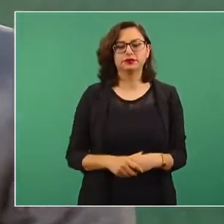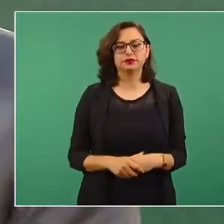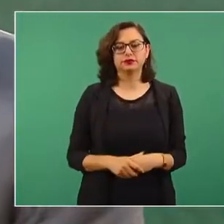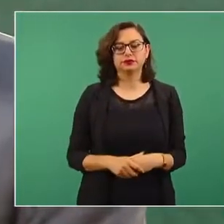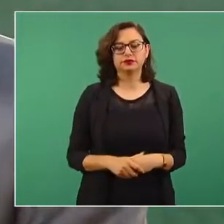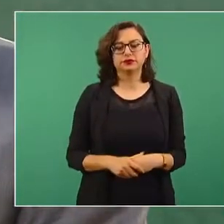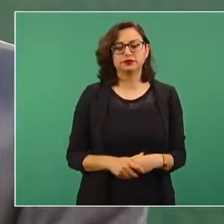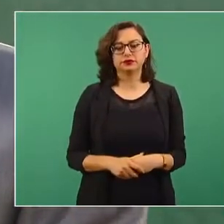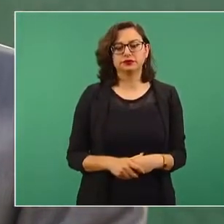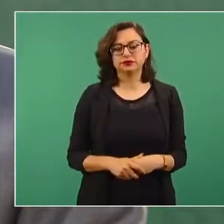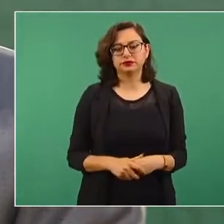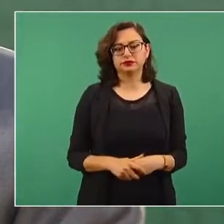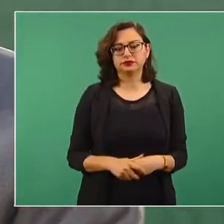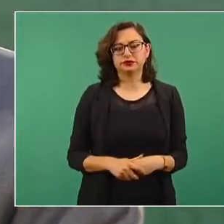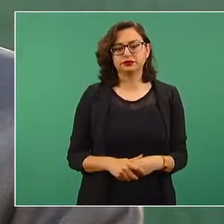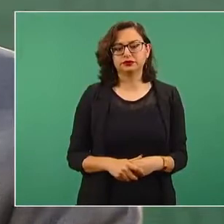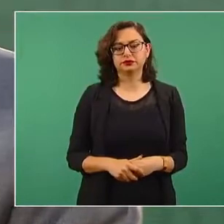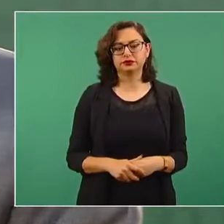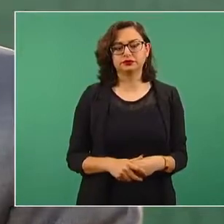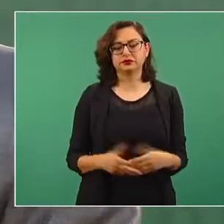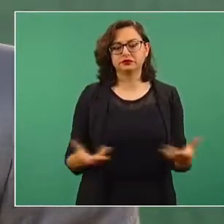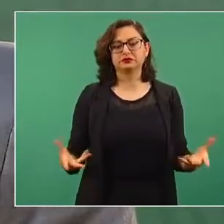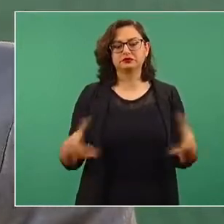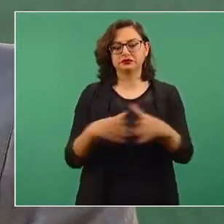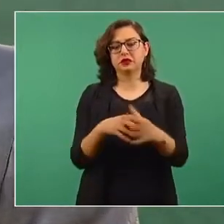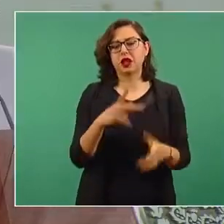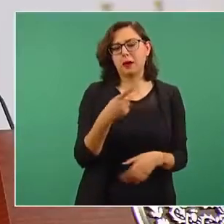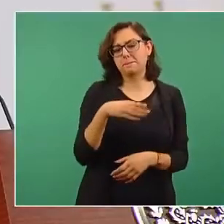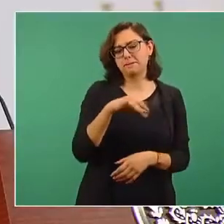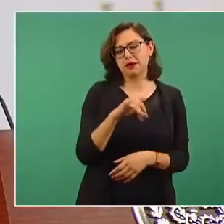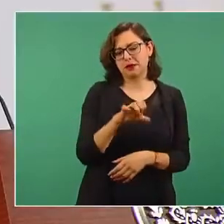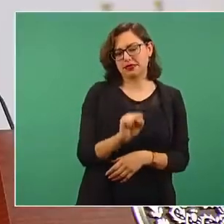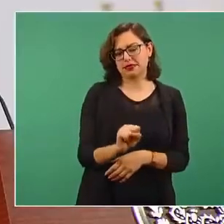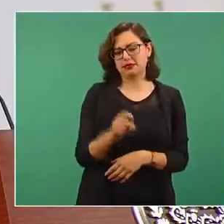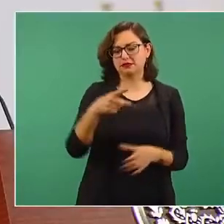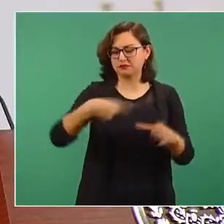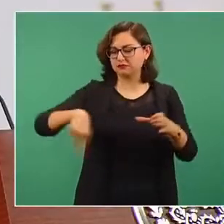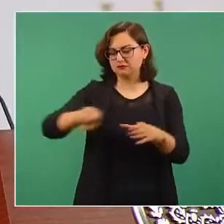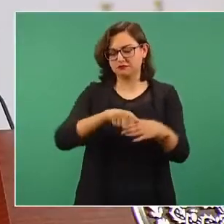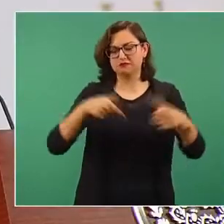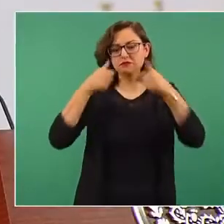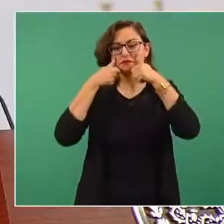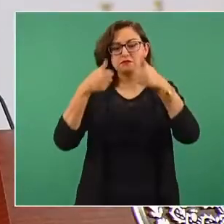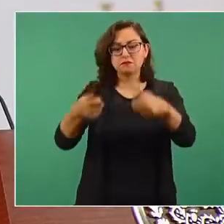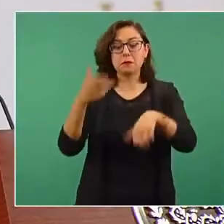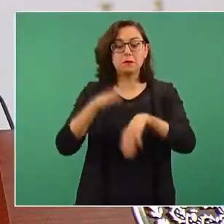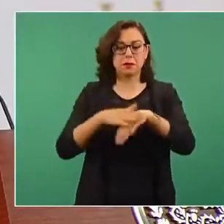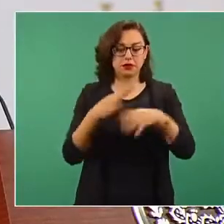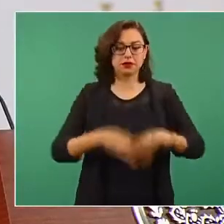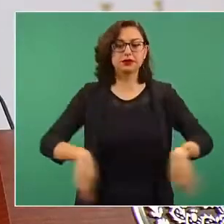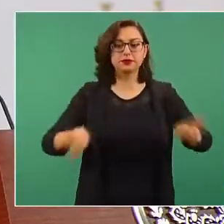micros, medianas, pequeñas y medianas empresas, básicamente.